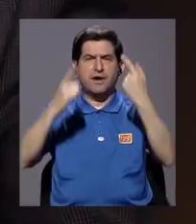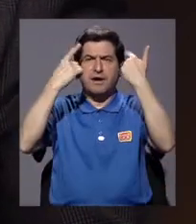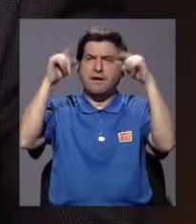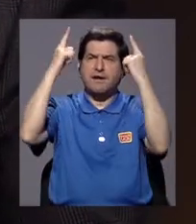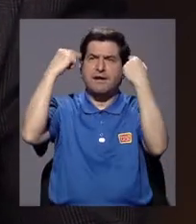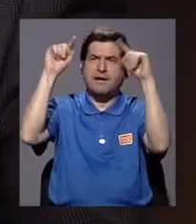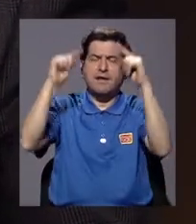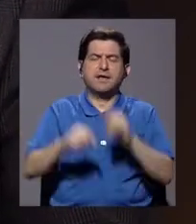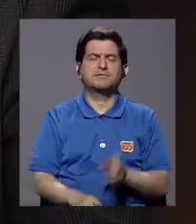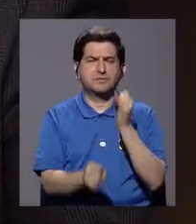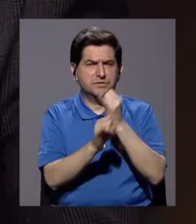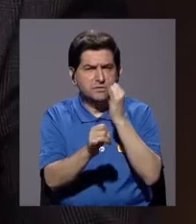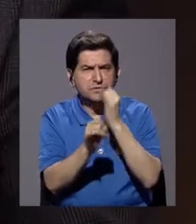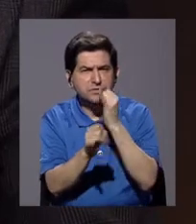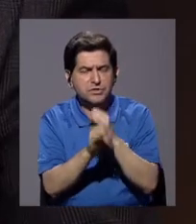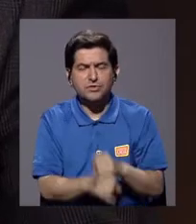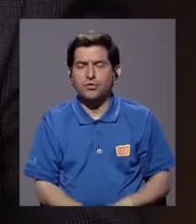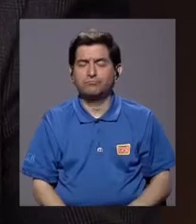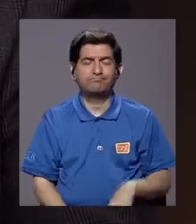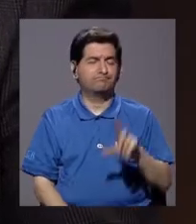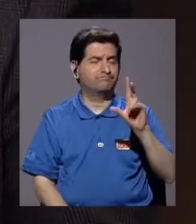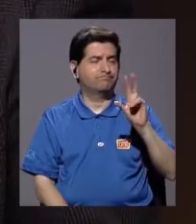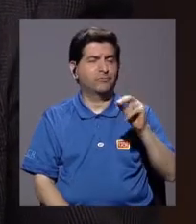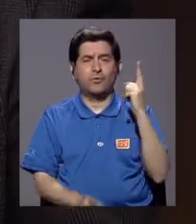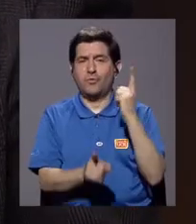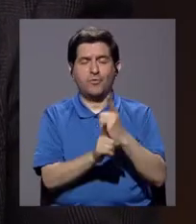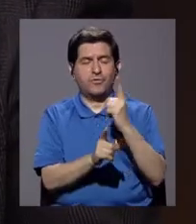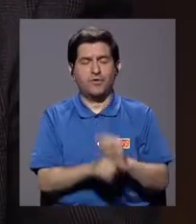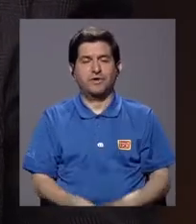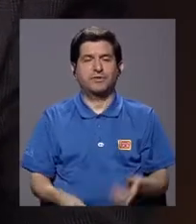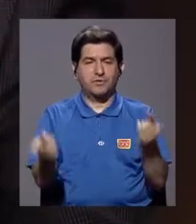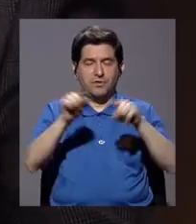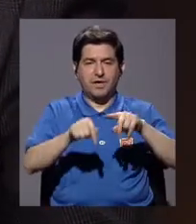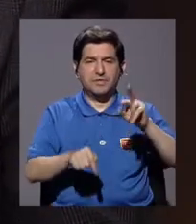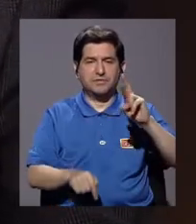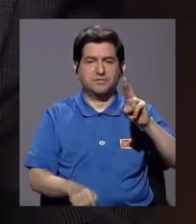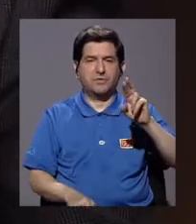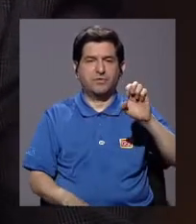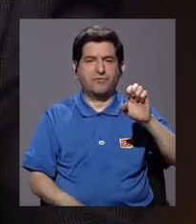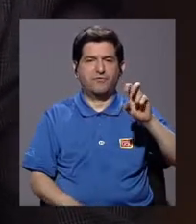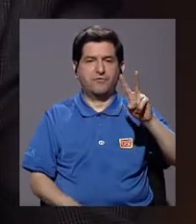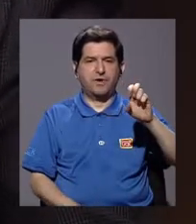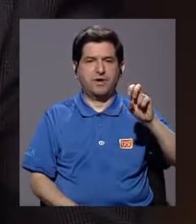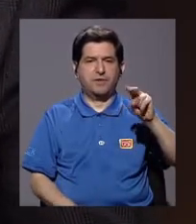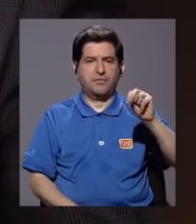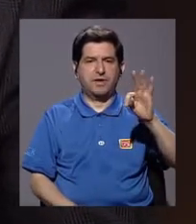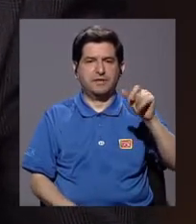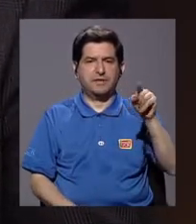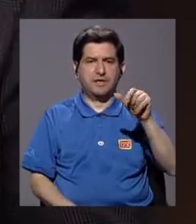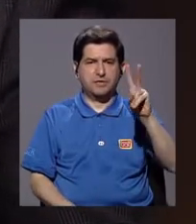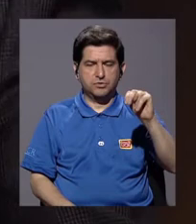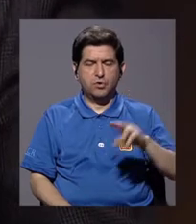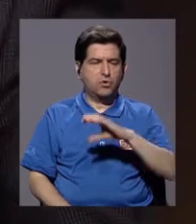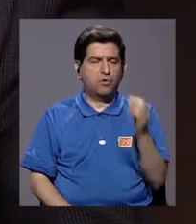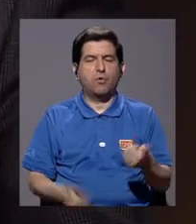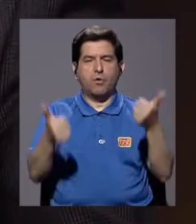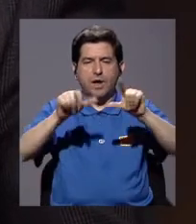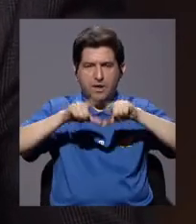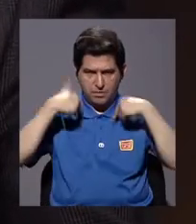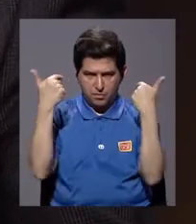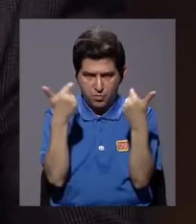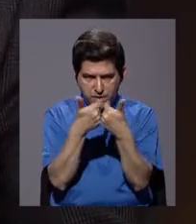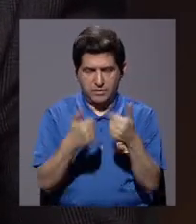eficiencia de las instituciones a veces no es la que se requiere, por ejemplo, el caso de Reventazón, el caso de Vals Inferior, el caso de las